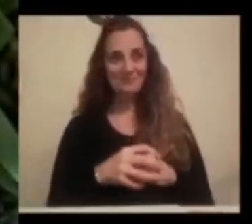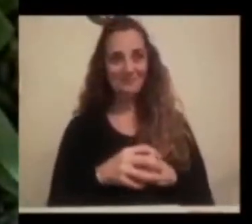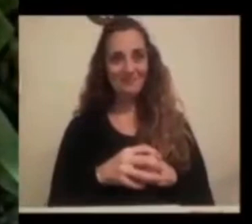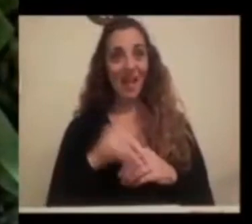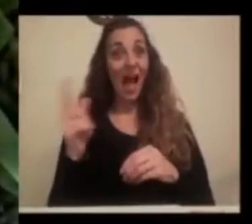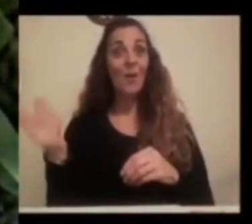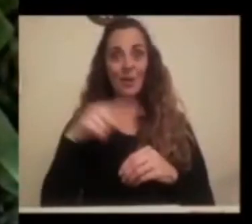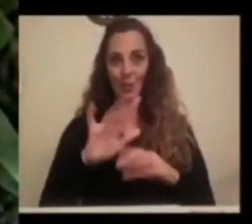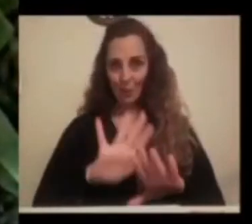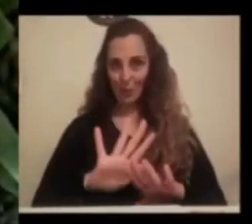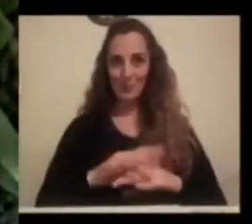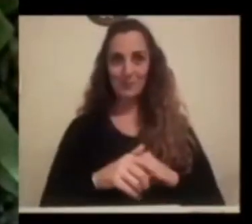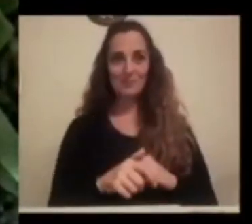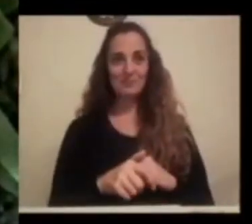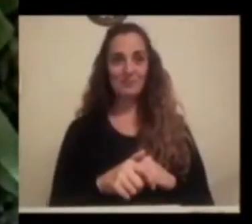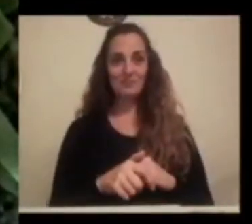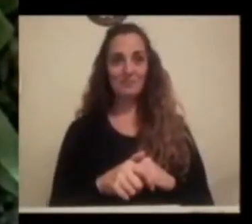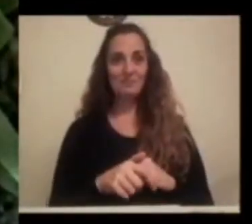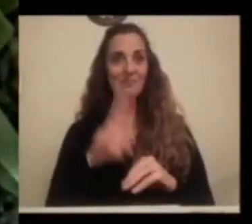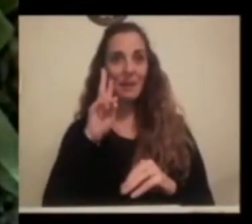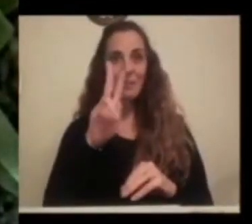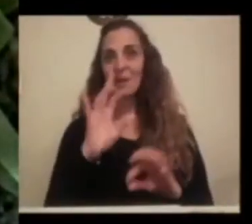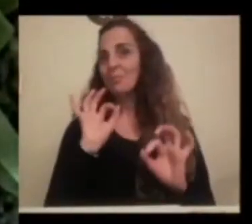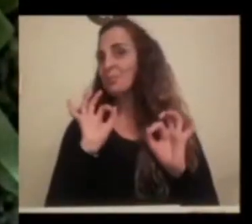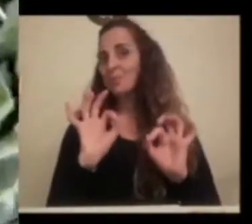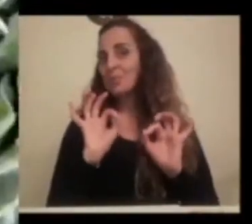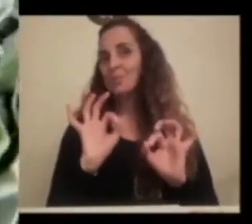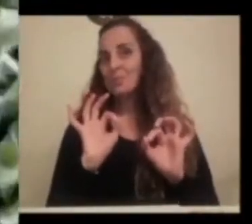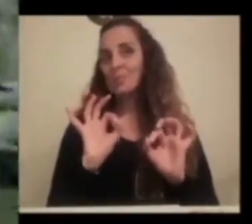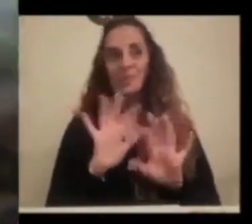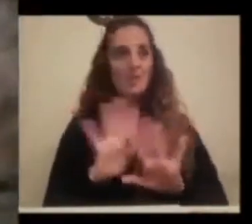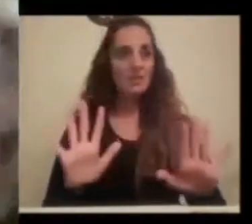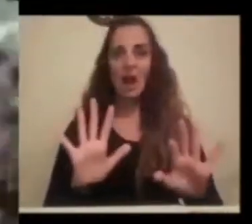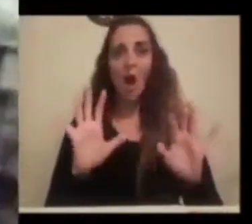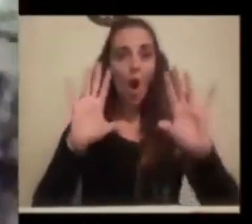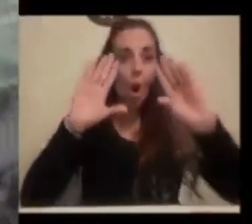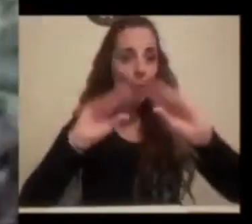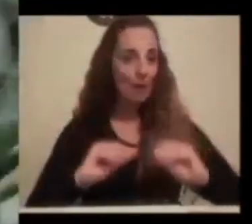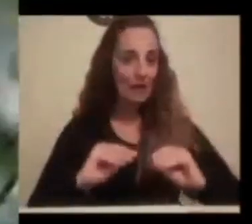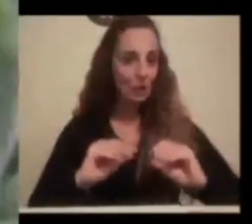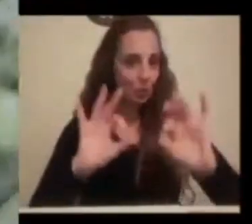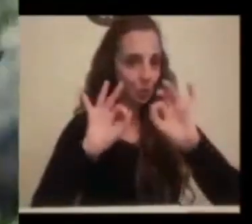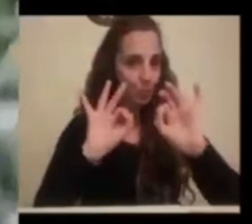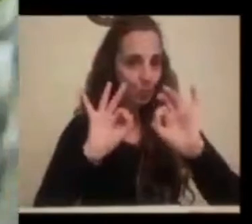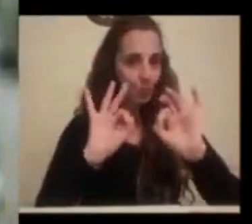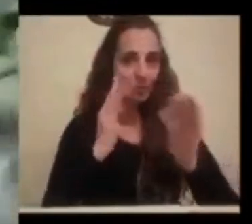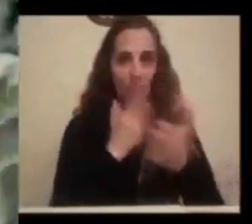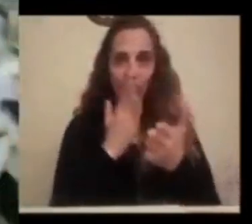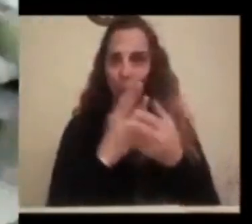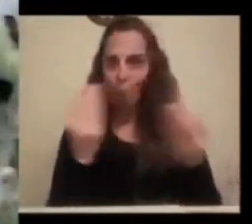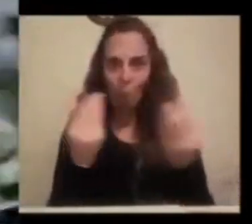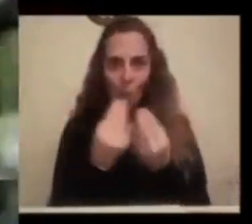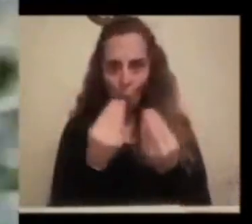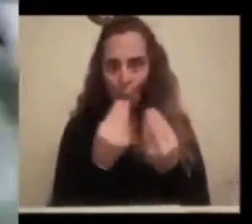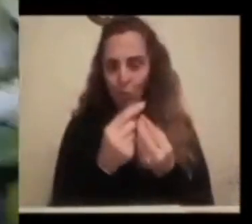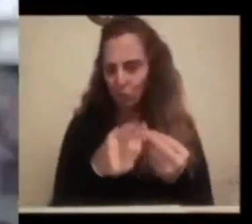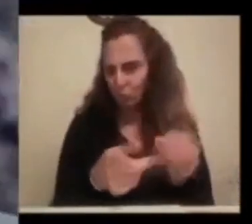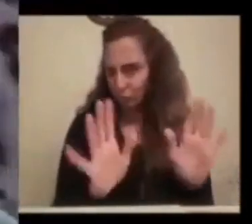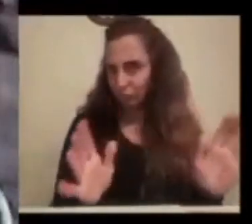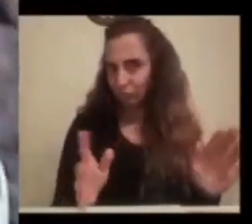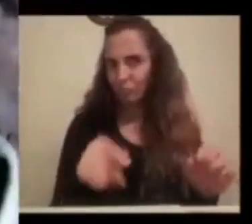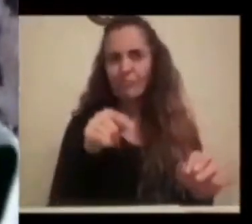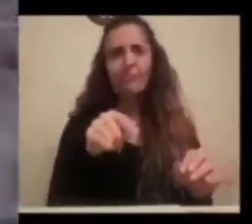Cocinarlos y comerlos. En un ratito vuelvo. Bueno, miren, ahí terminé de cortar mis fideos.